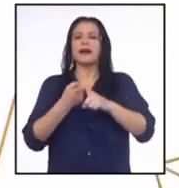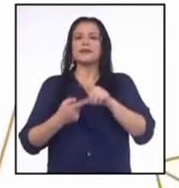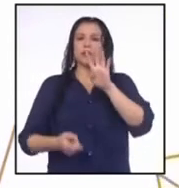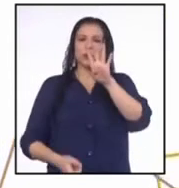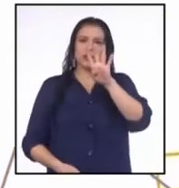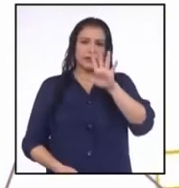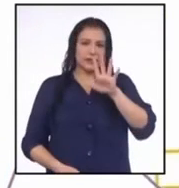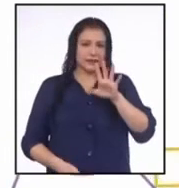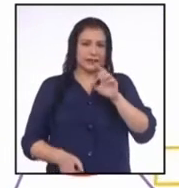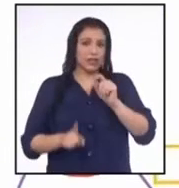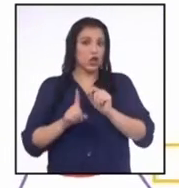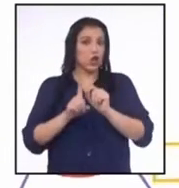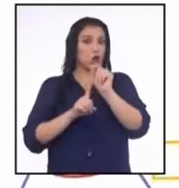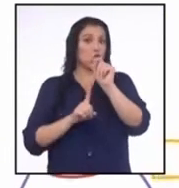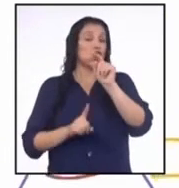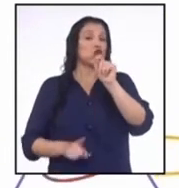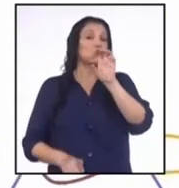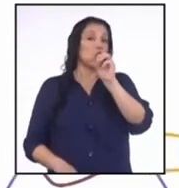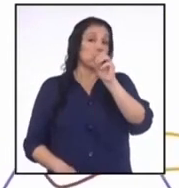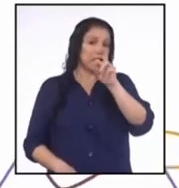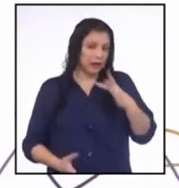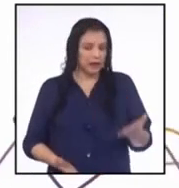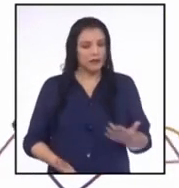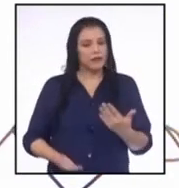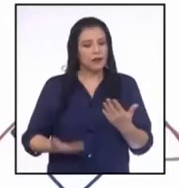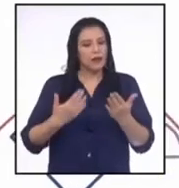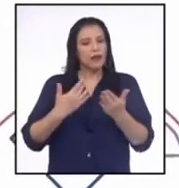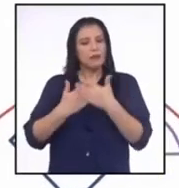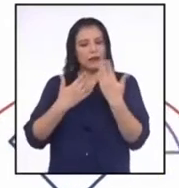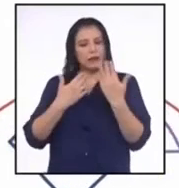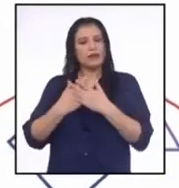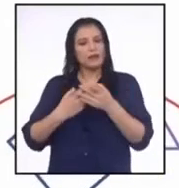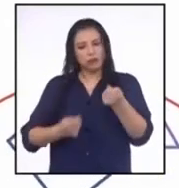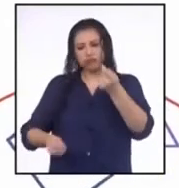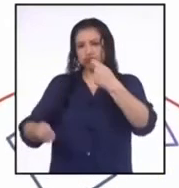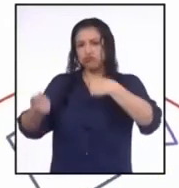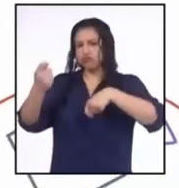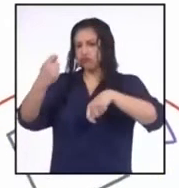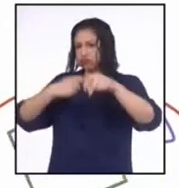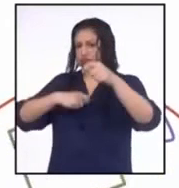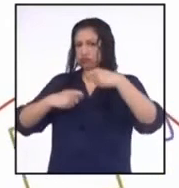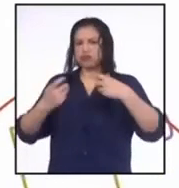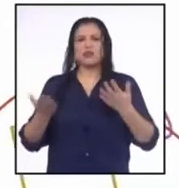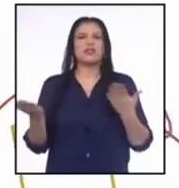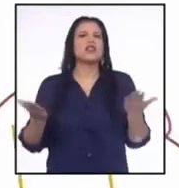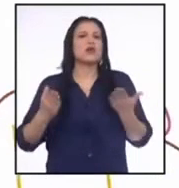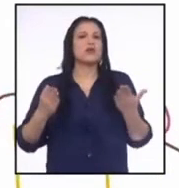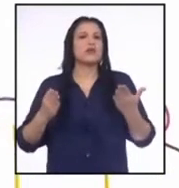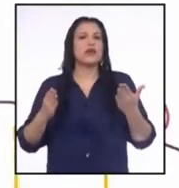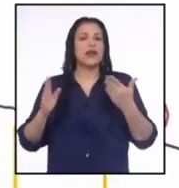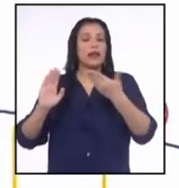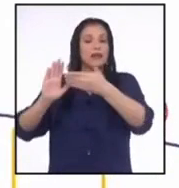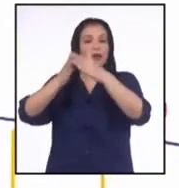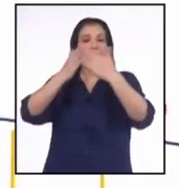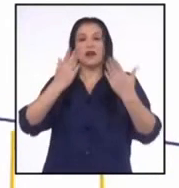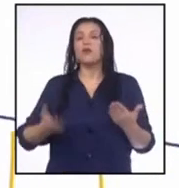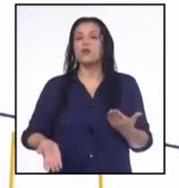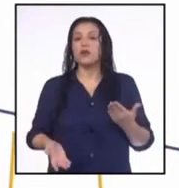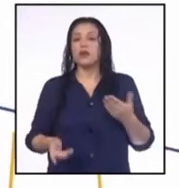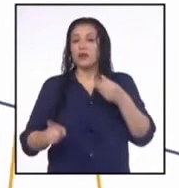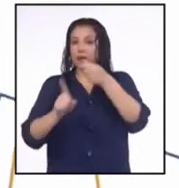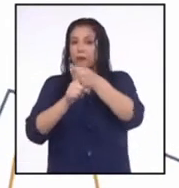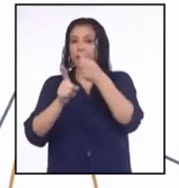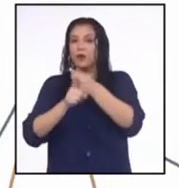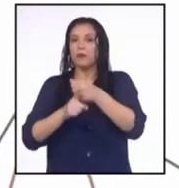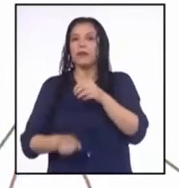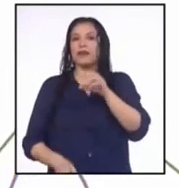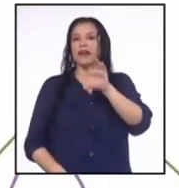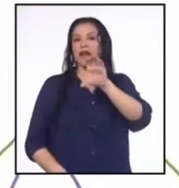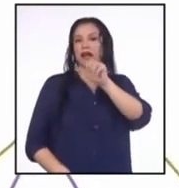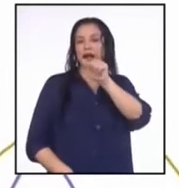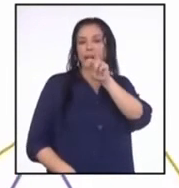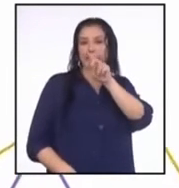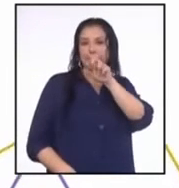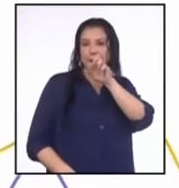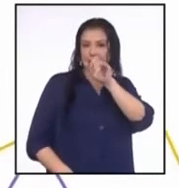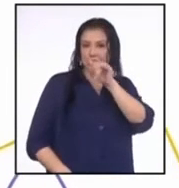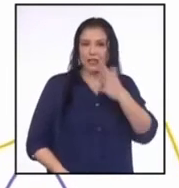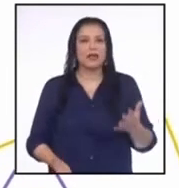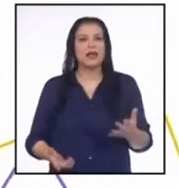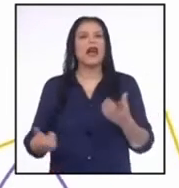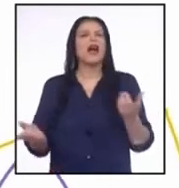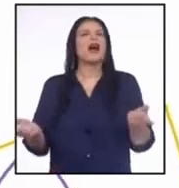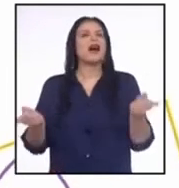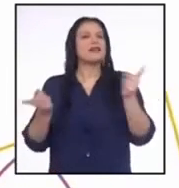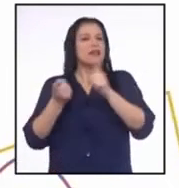45 toneladas. Facilita así el comercio de mercadería proveniente de la comunidad nativa de Capachari